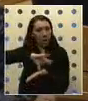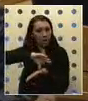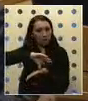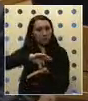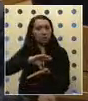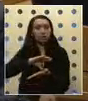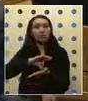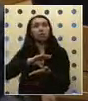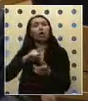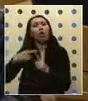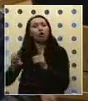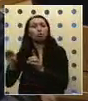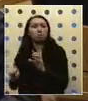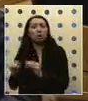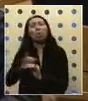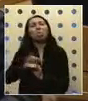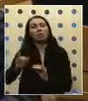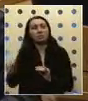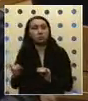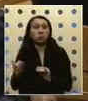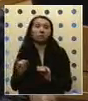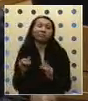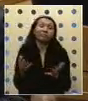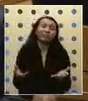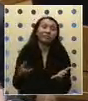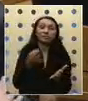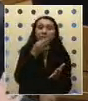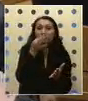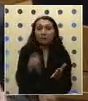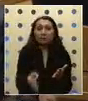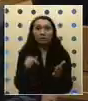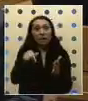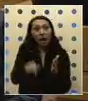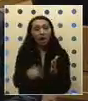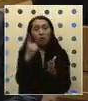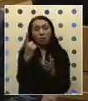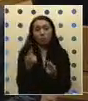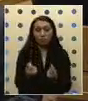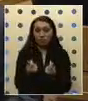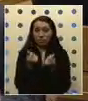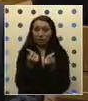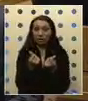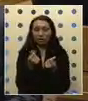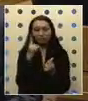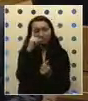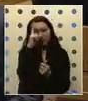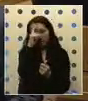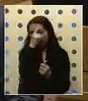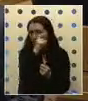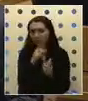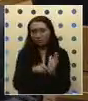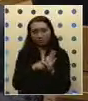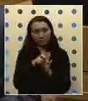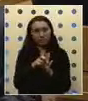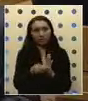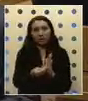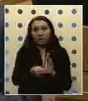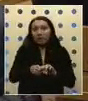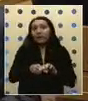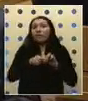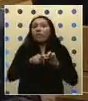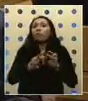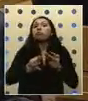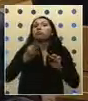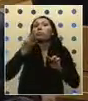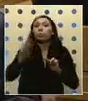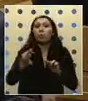cuestiones más chicas. Y desgraciadamente yo veo que aquí tenemos un presupuesto que nos complica, y nos complica para el